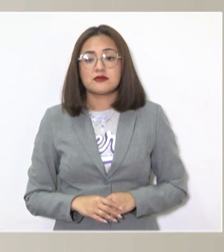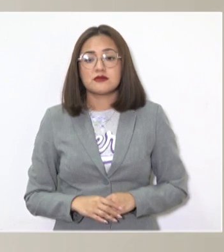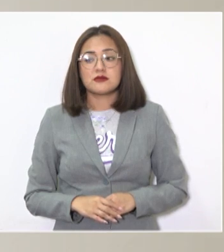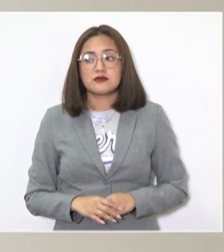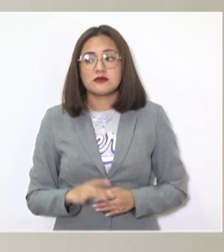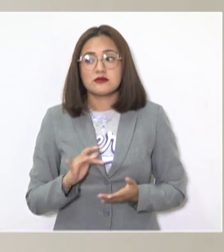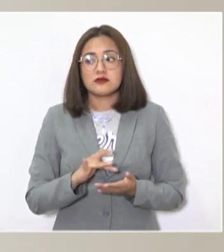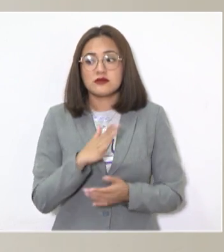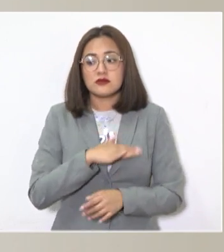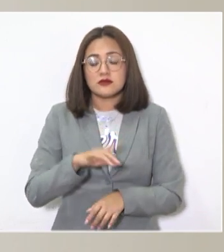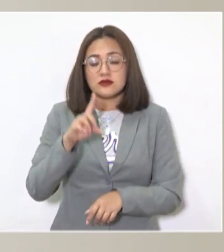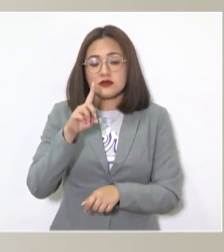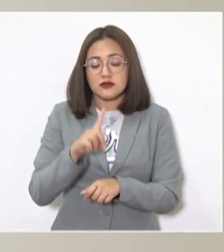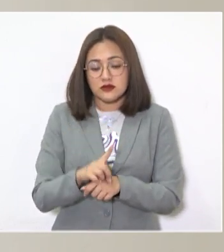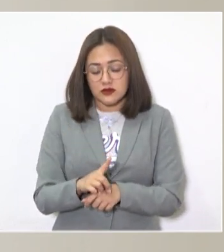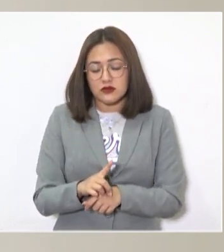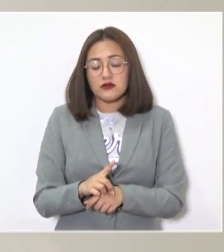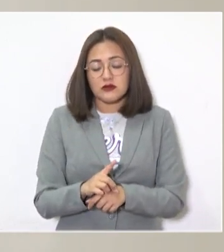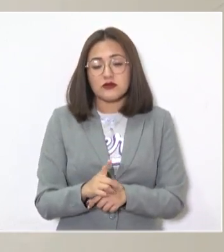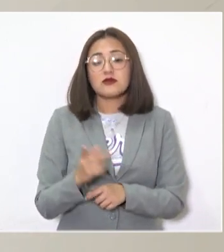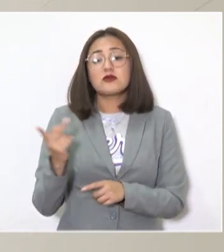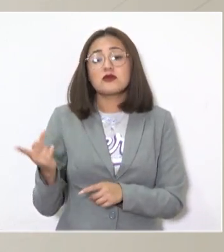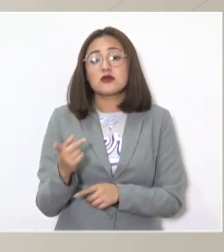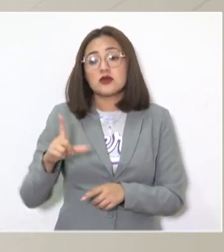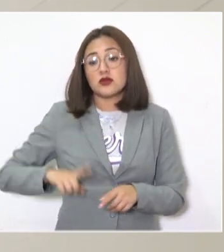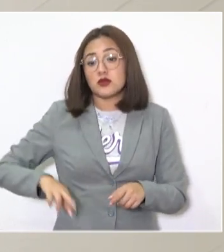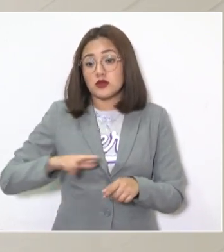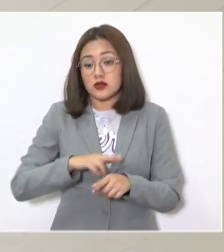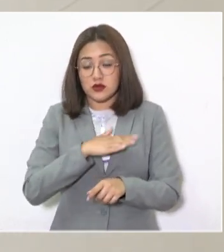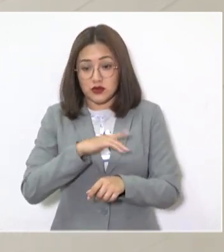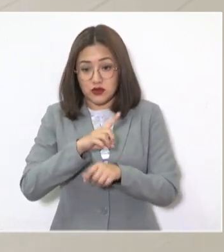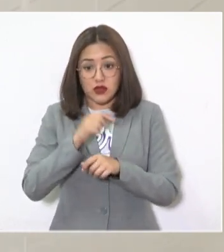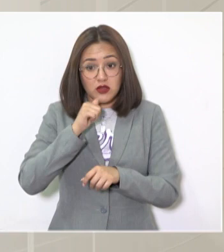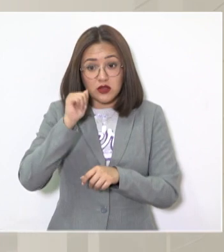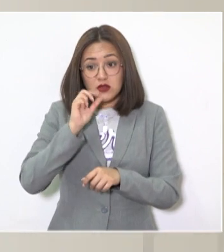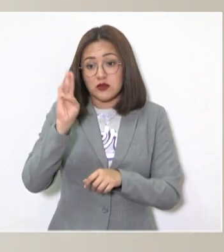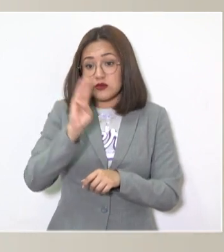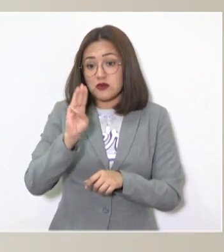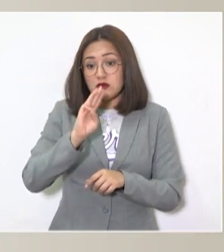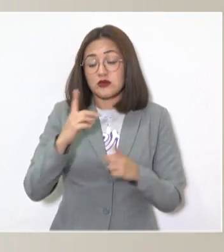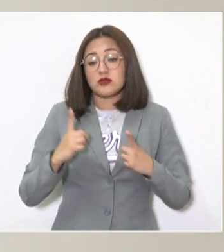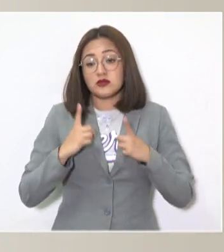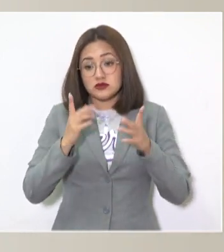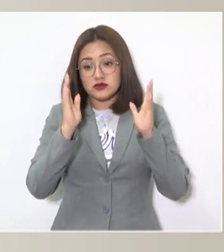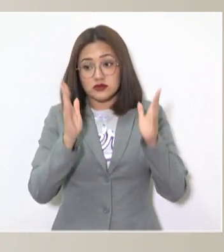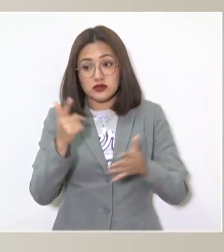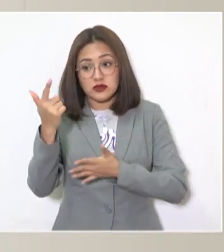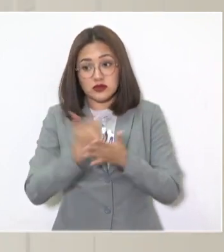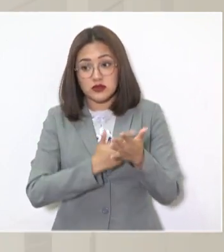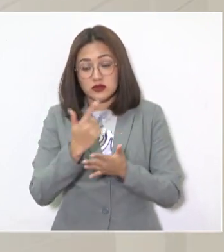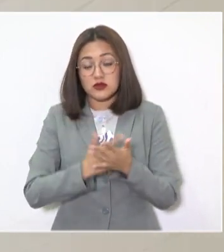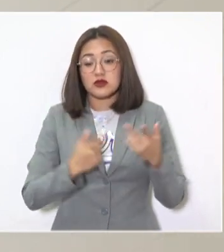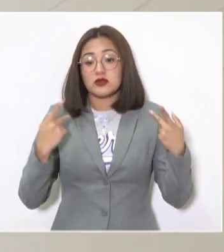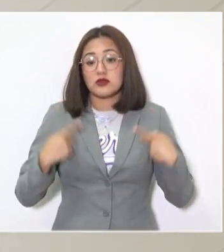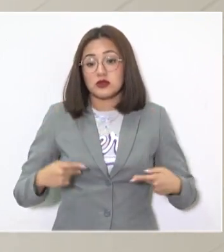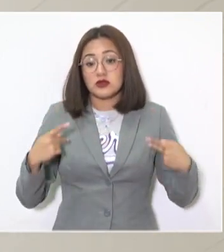Gracias, muy buenos días a todos. Gobernador, buenos días. Ayer miércoles dimos a conocer una lista de